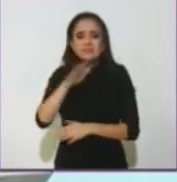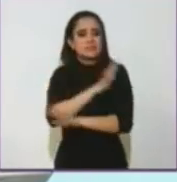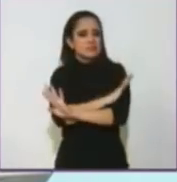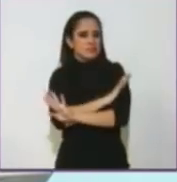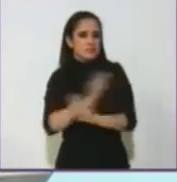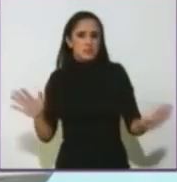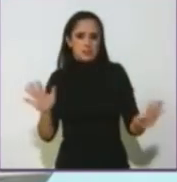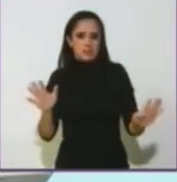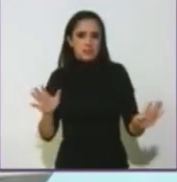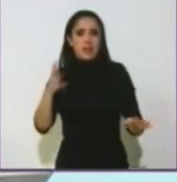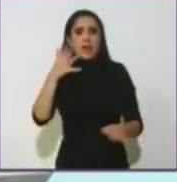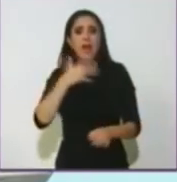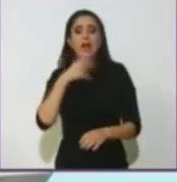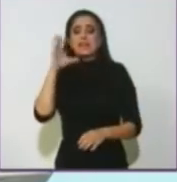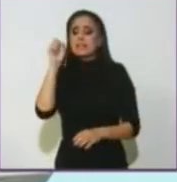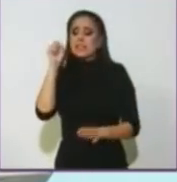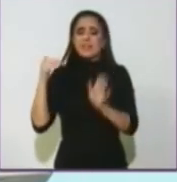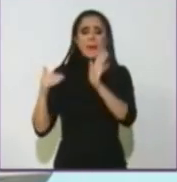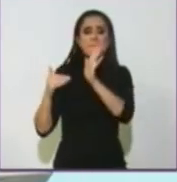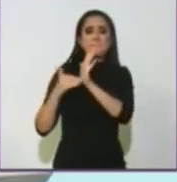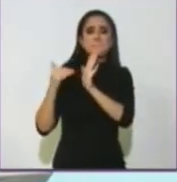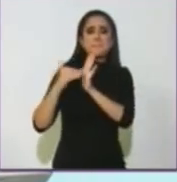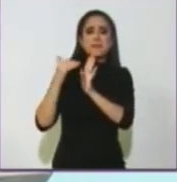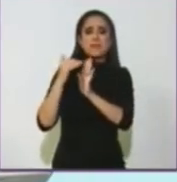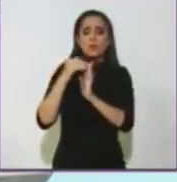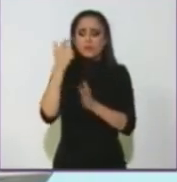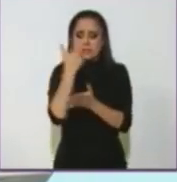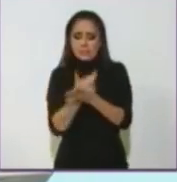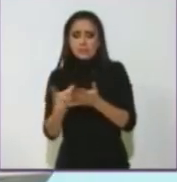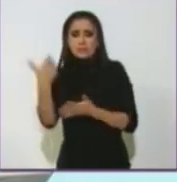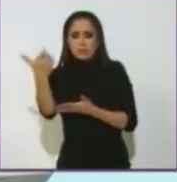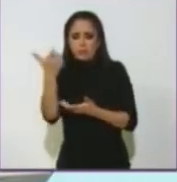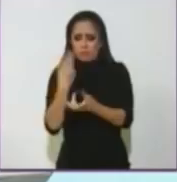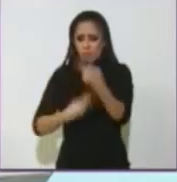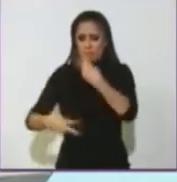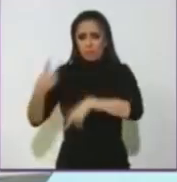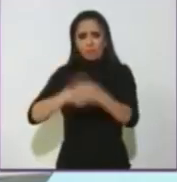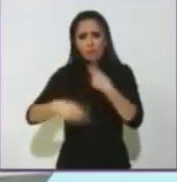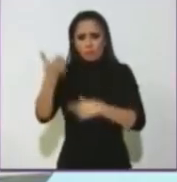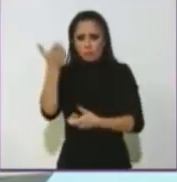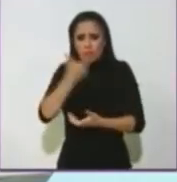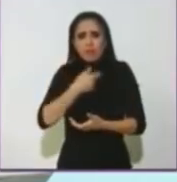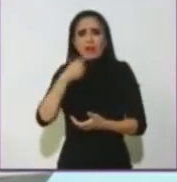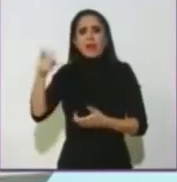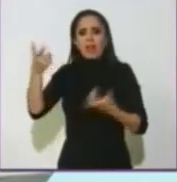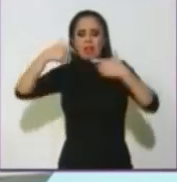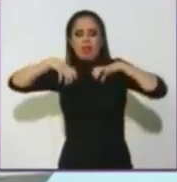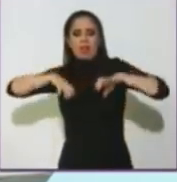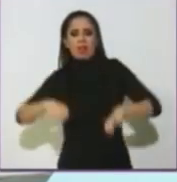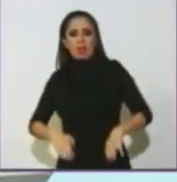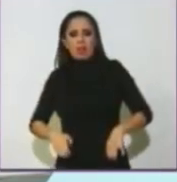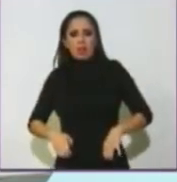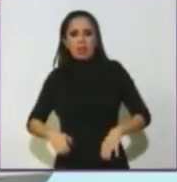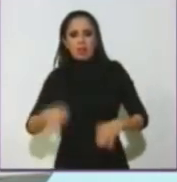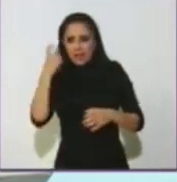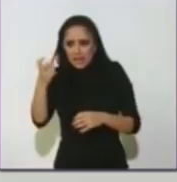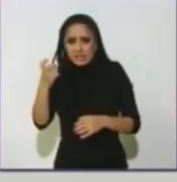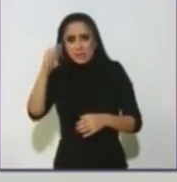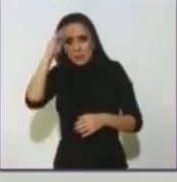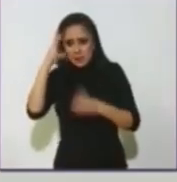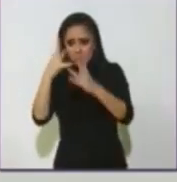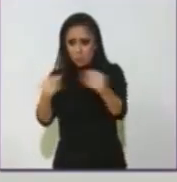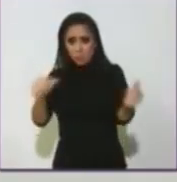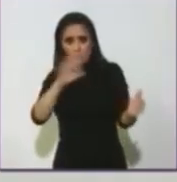puede explicar 60 millones de pesos de sus egresos no puede acabar con el problema de la inseguridad en la ciudad